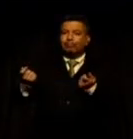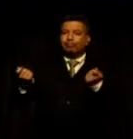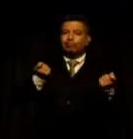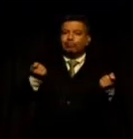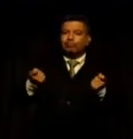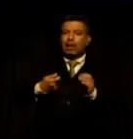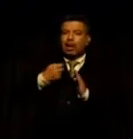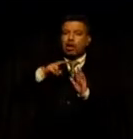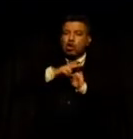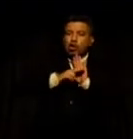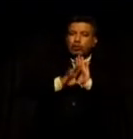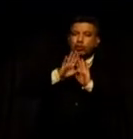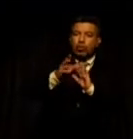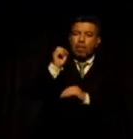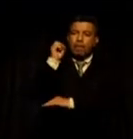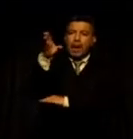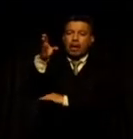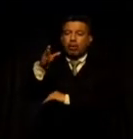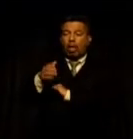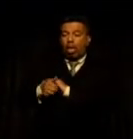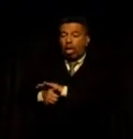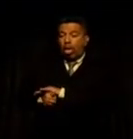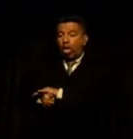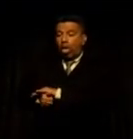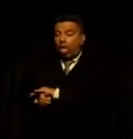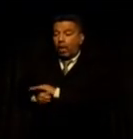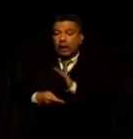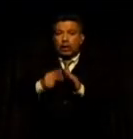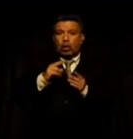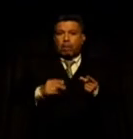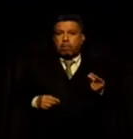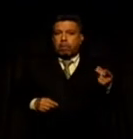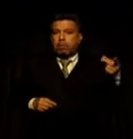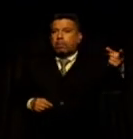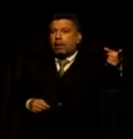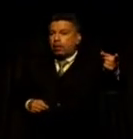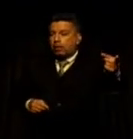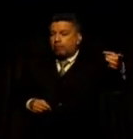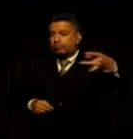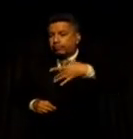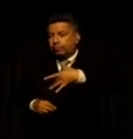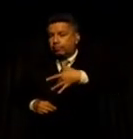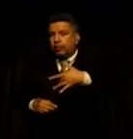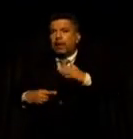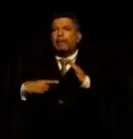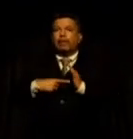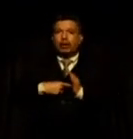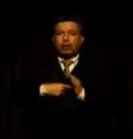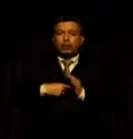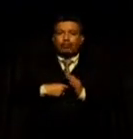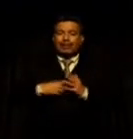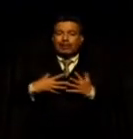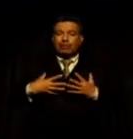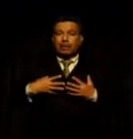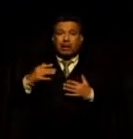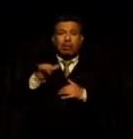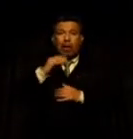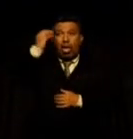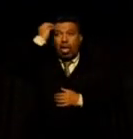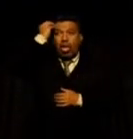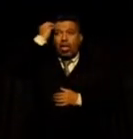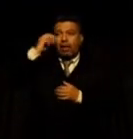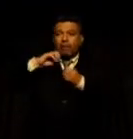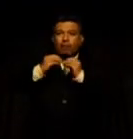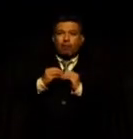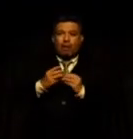normalmente va mucho más lenta de lo que va la tecnología bancaria y eso ha sido un trauma de